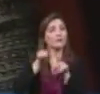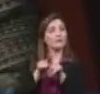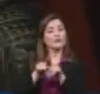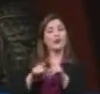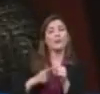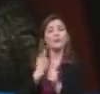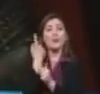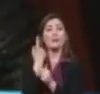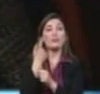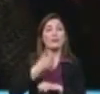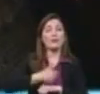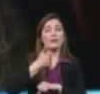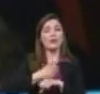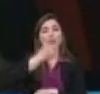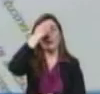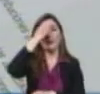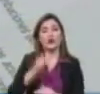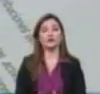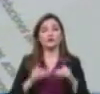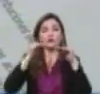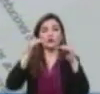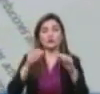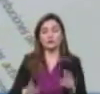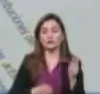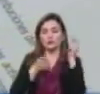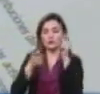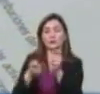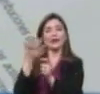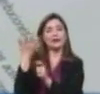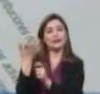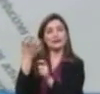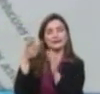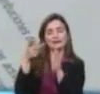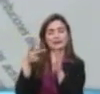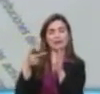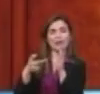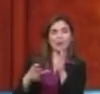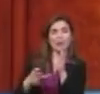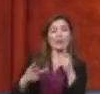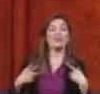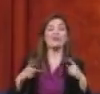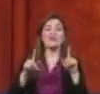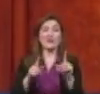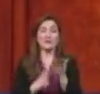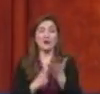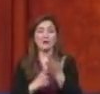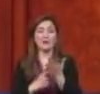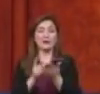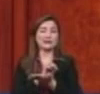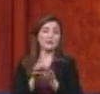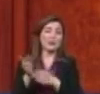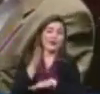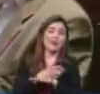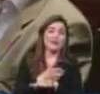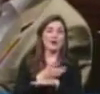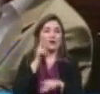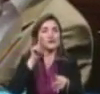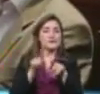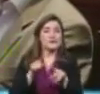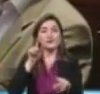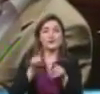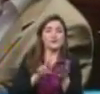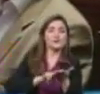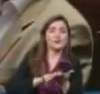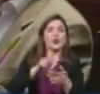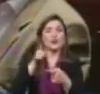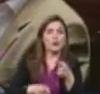las principales autoridades de educación superior, 15 elementos centrales abren el debate en la comisión que semanas atrás no lograba establecer